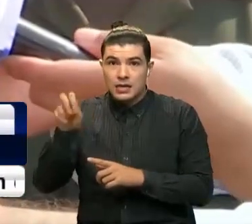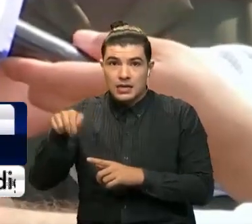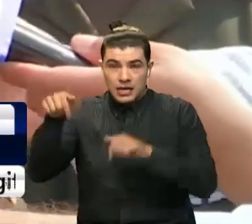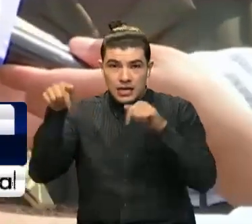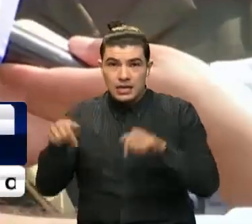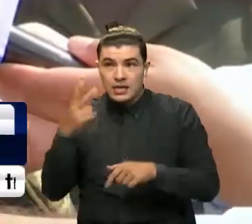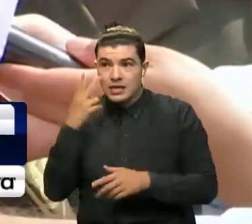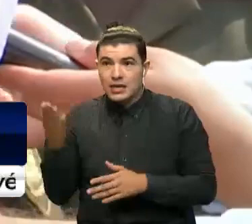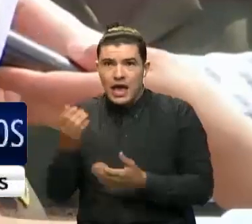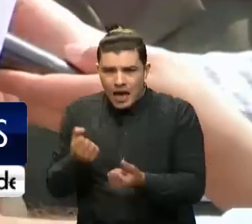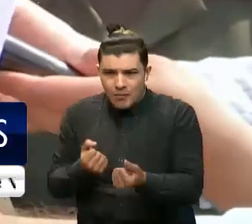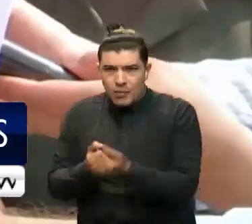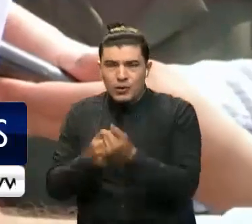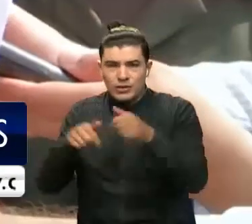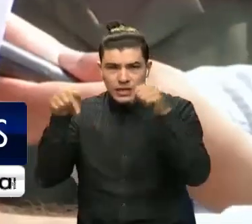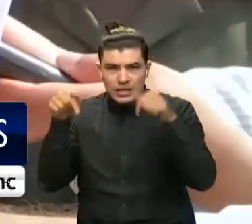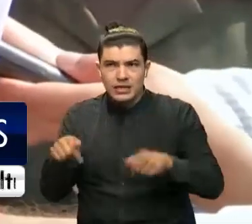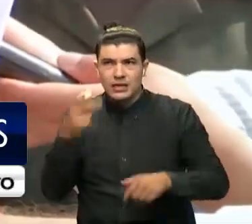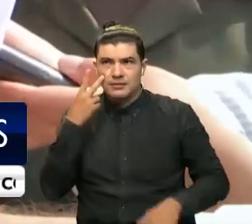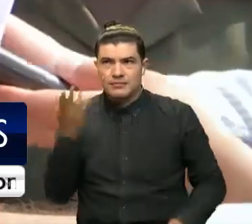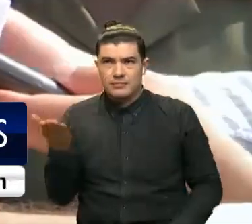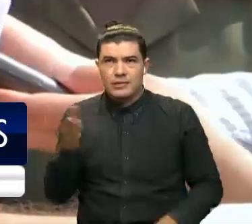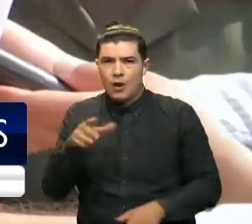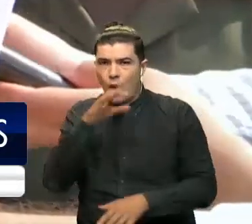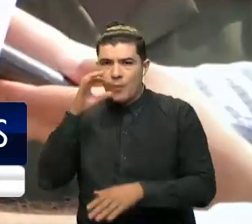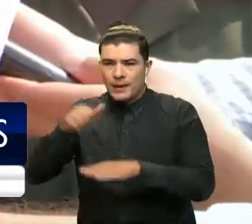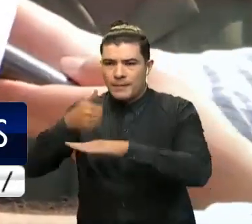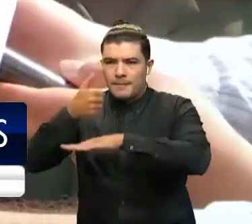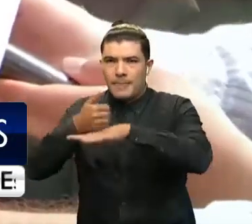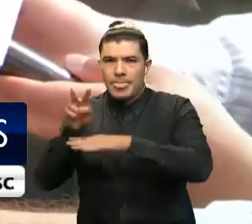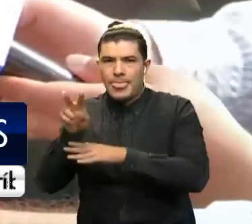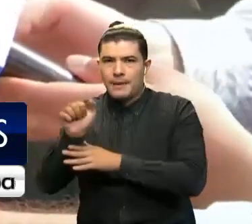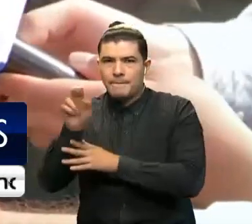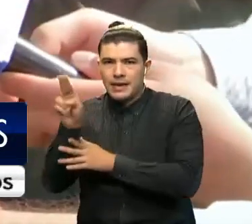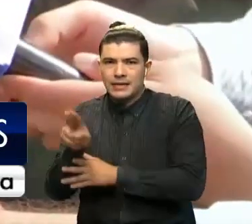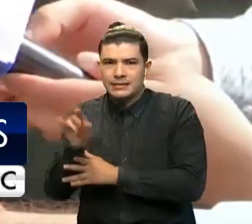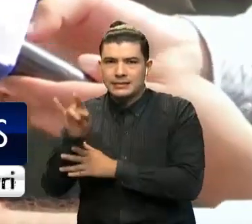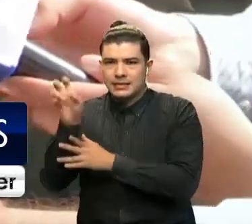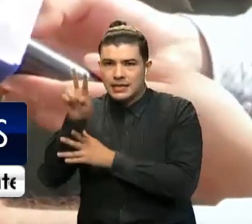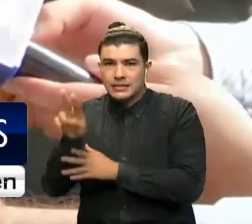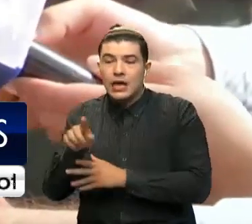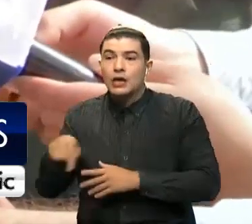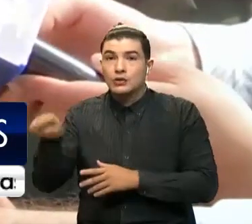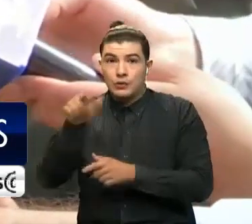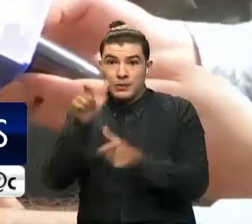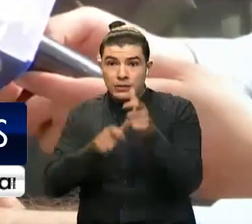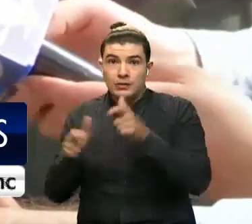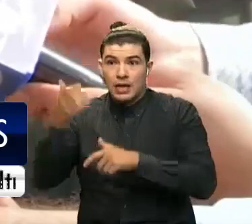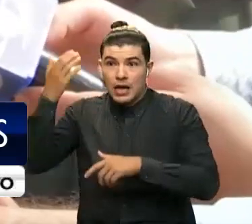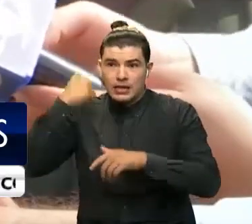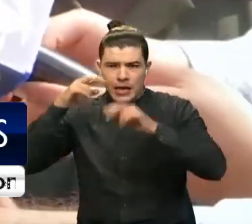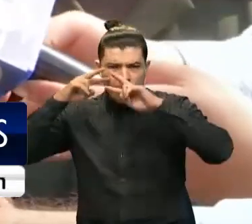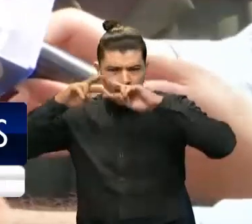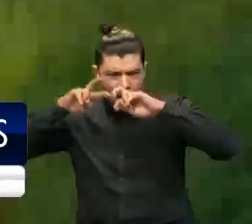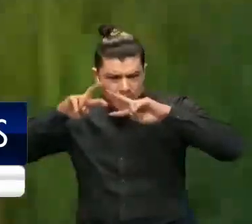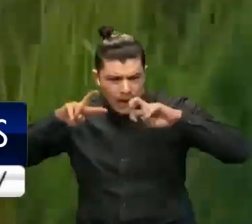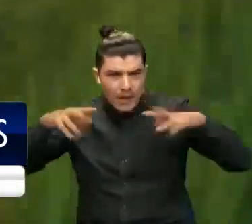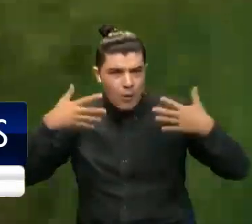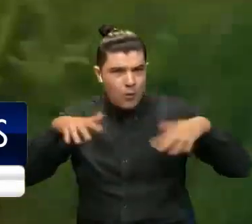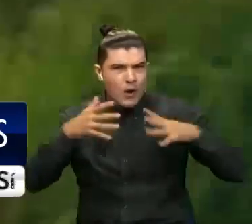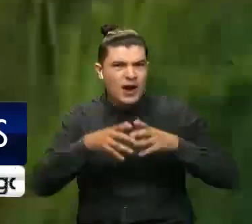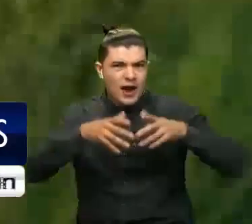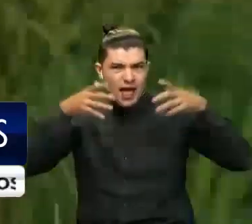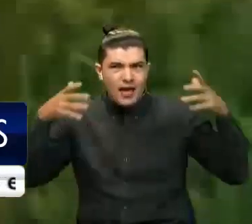apoyando a mi general vásquez son los investigadores que han dado los grandes resultados contra el crimen organizado en